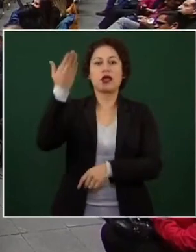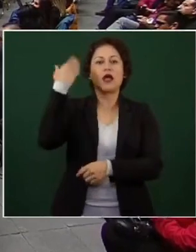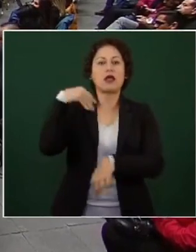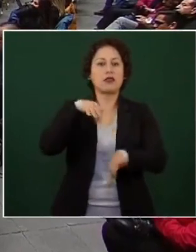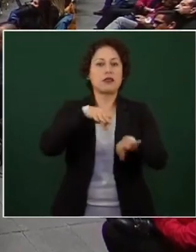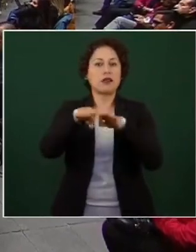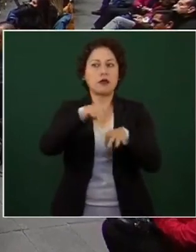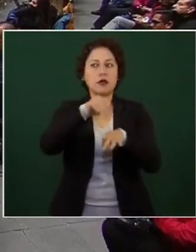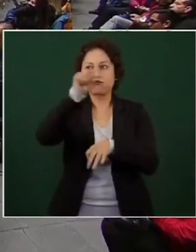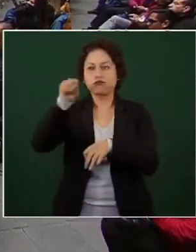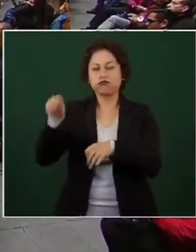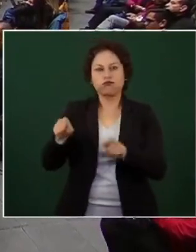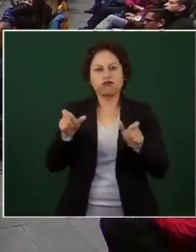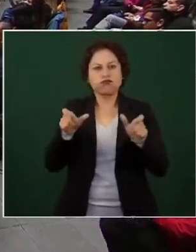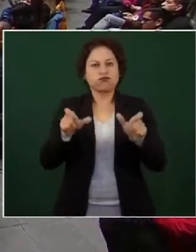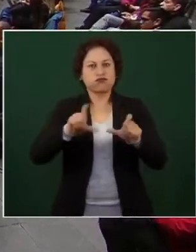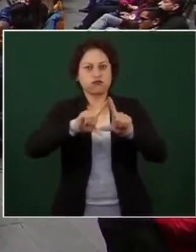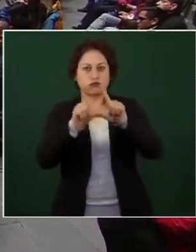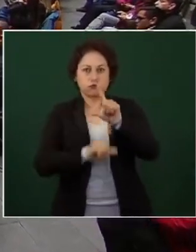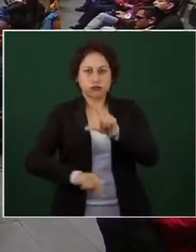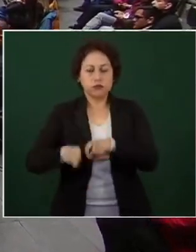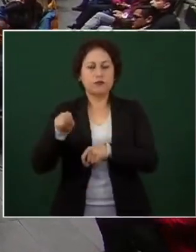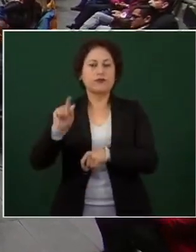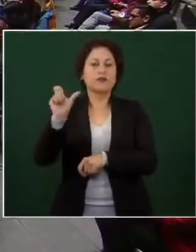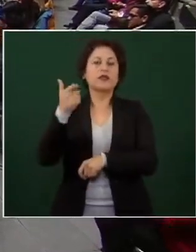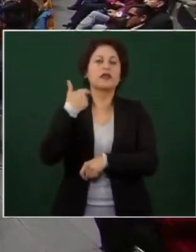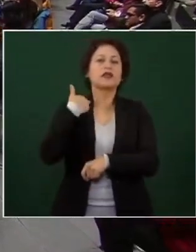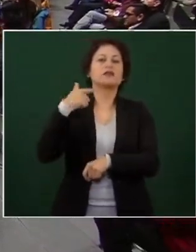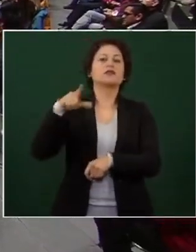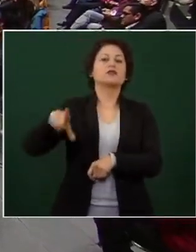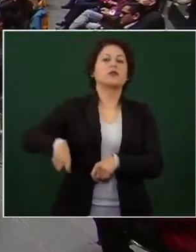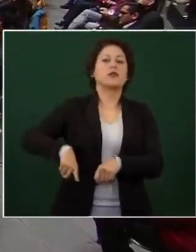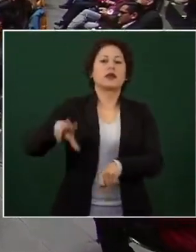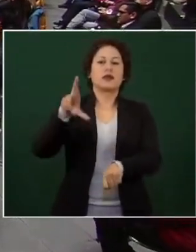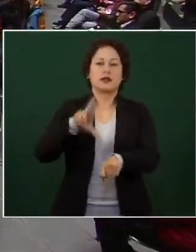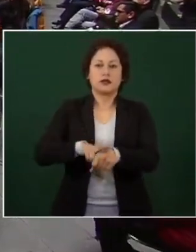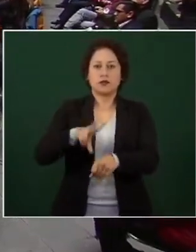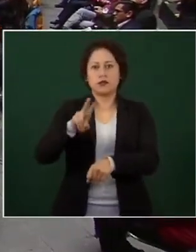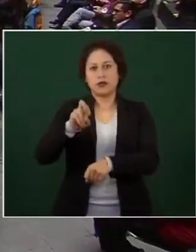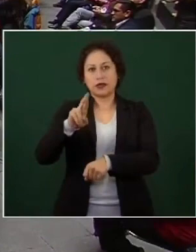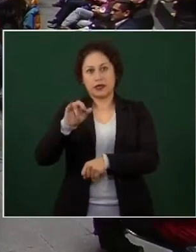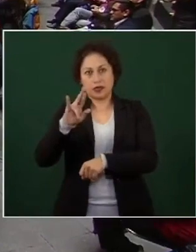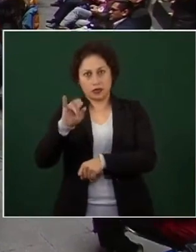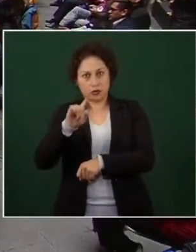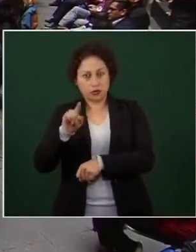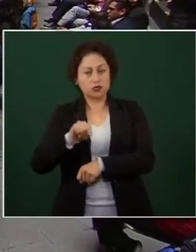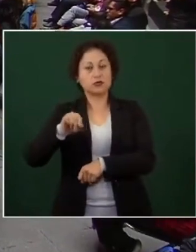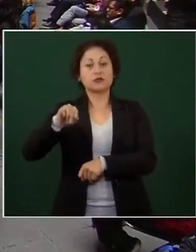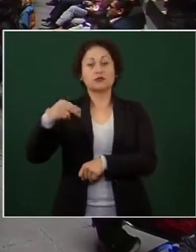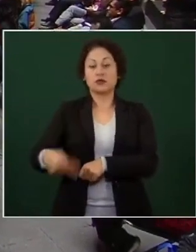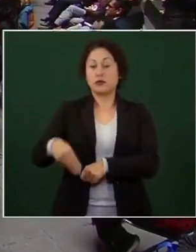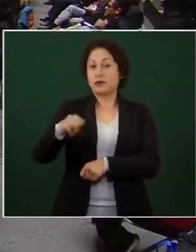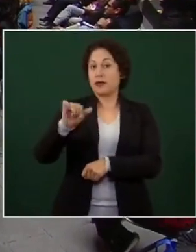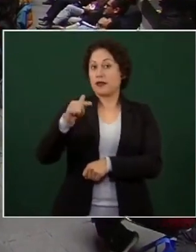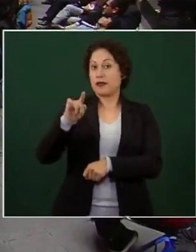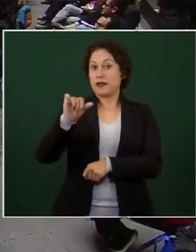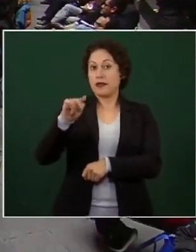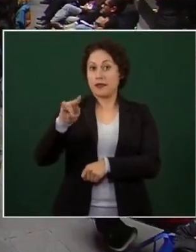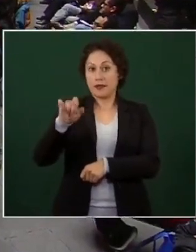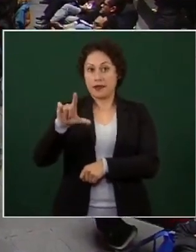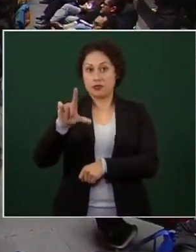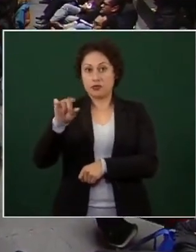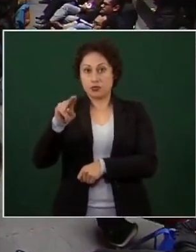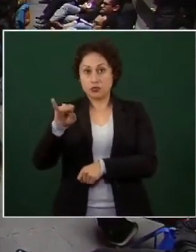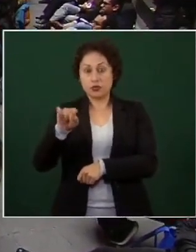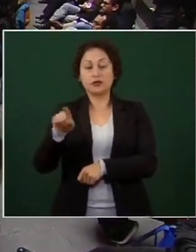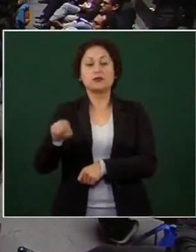nacional, es el exgobernador de Veracruz, Miguel Ángel Yunes Linares, de quien se presume incluso que Estados Unidos